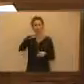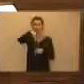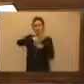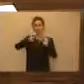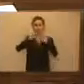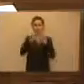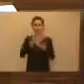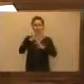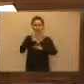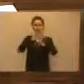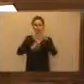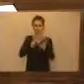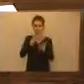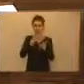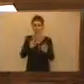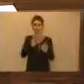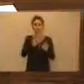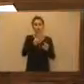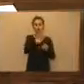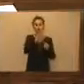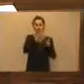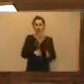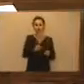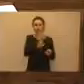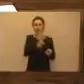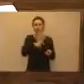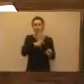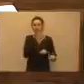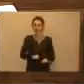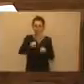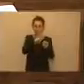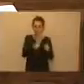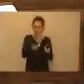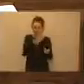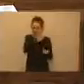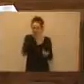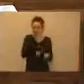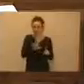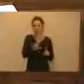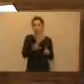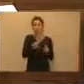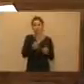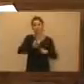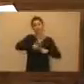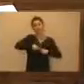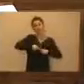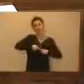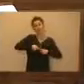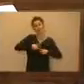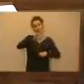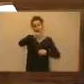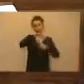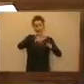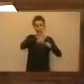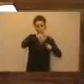empresas. Pero ustedes no hacen eso, actúan como abogados defensores, no han en ningún momento reprobado a ningún militante, exalto cargo socialista, ministro socialista